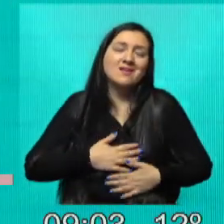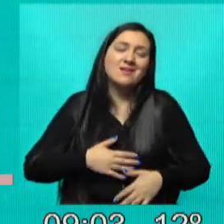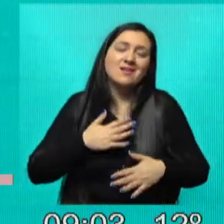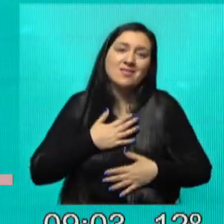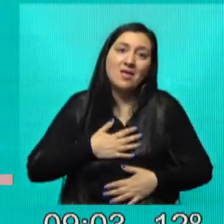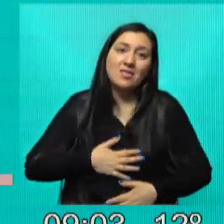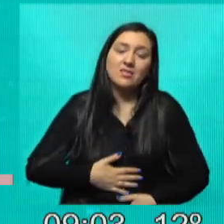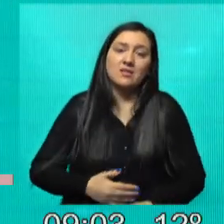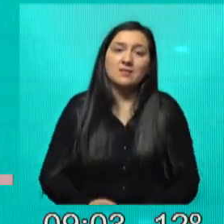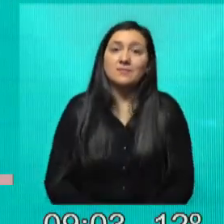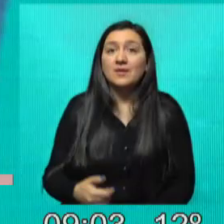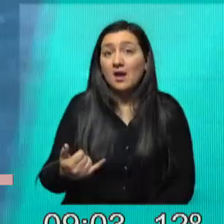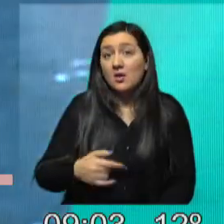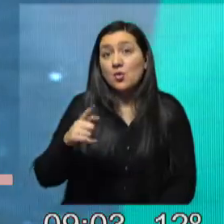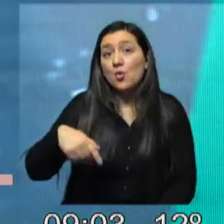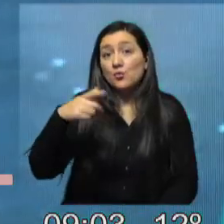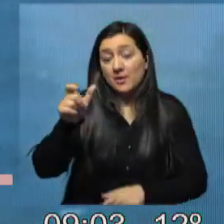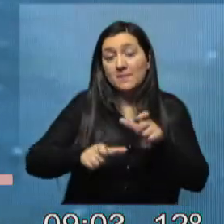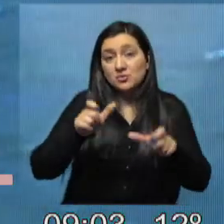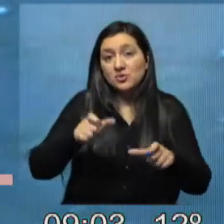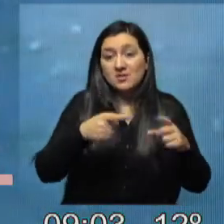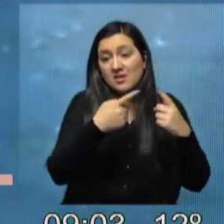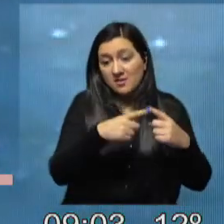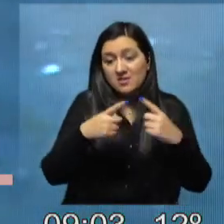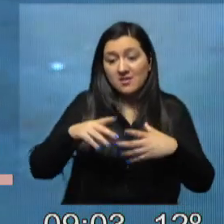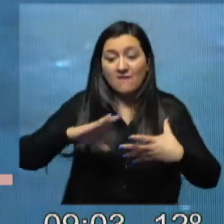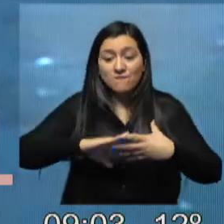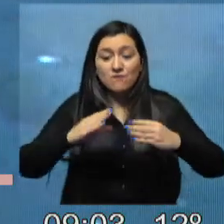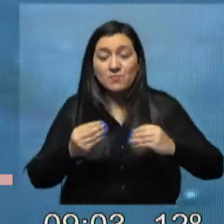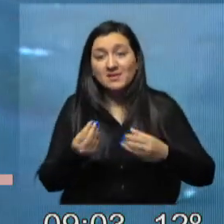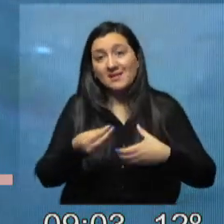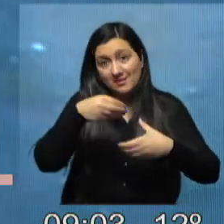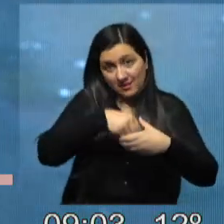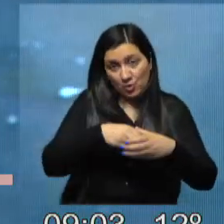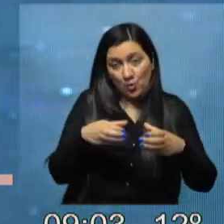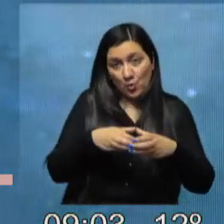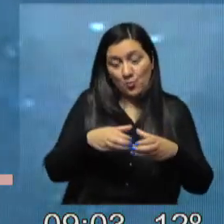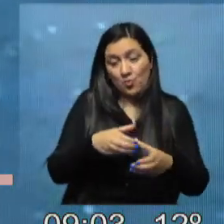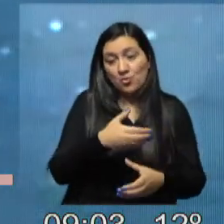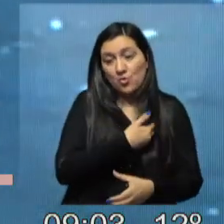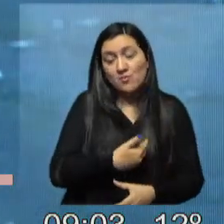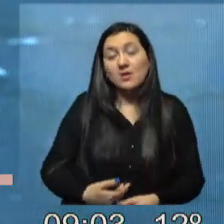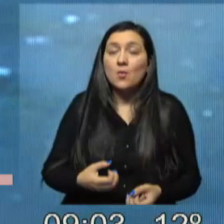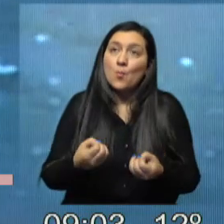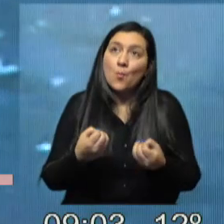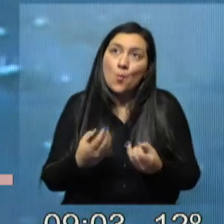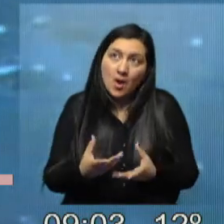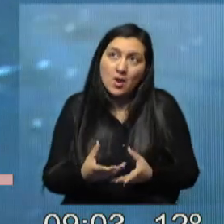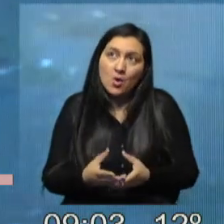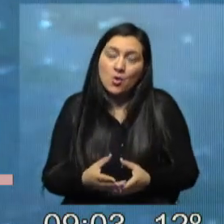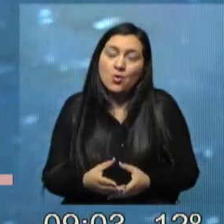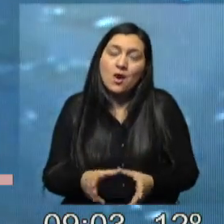electorado, si bien hay otros actores que de distintas formas, también siendo parte del bolsonarismo, han dado muestras de aceptación de ese